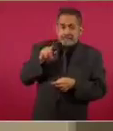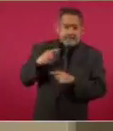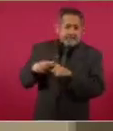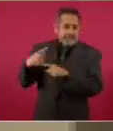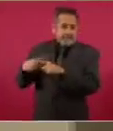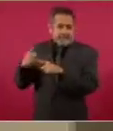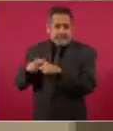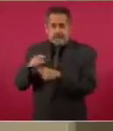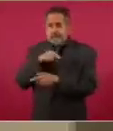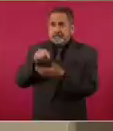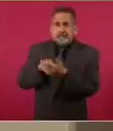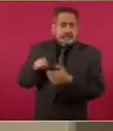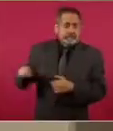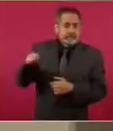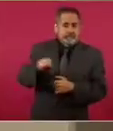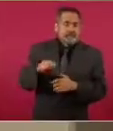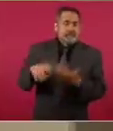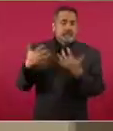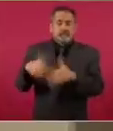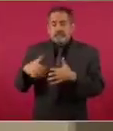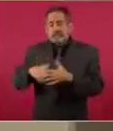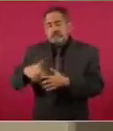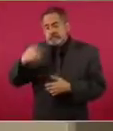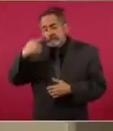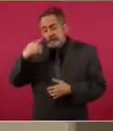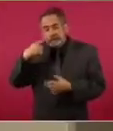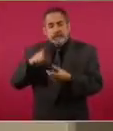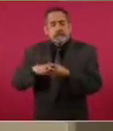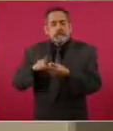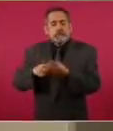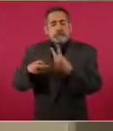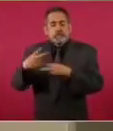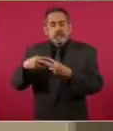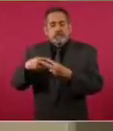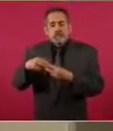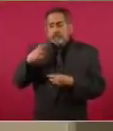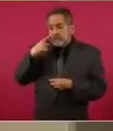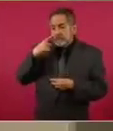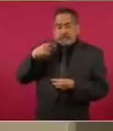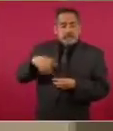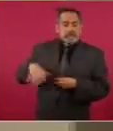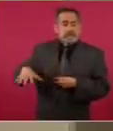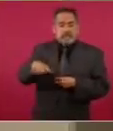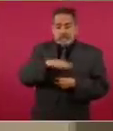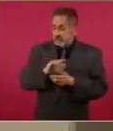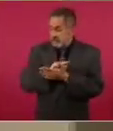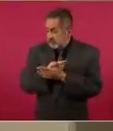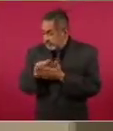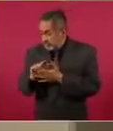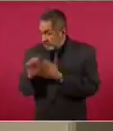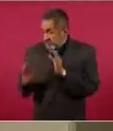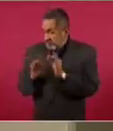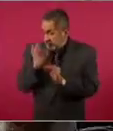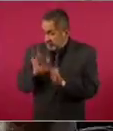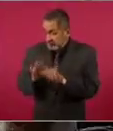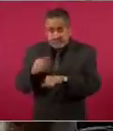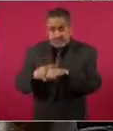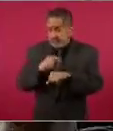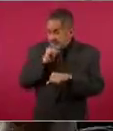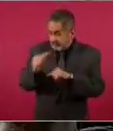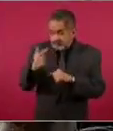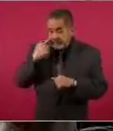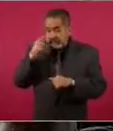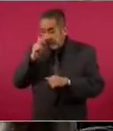de esas entidades, los productores deben demostrar que sus granjas están libres del